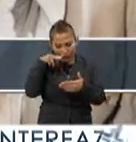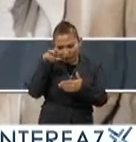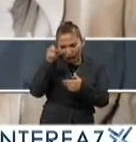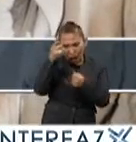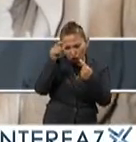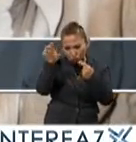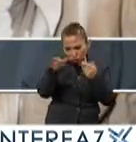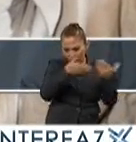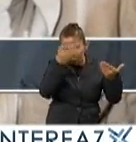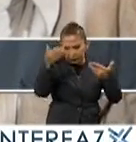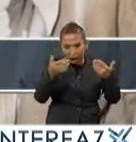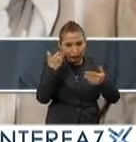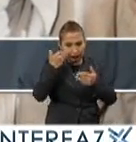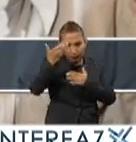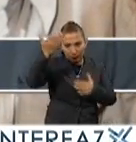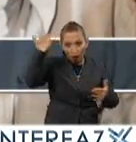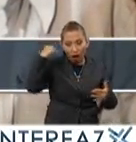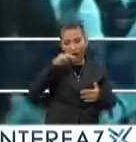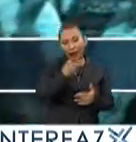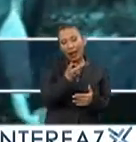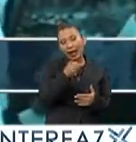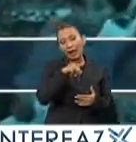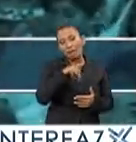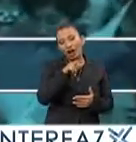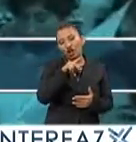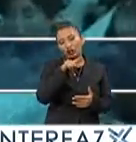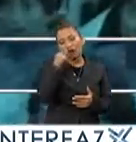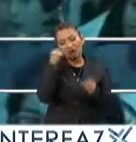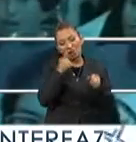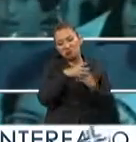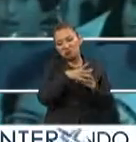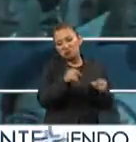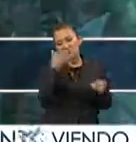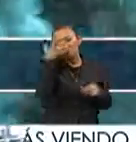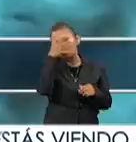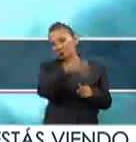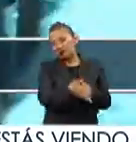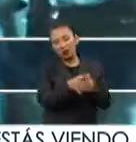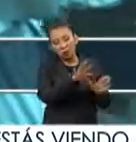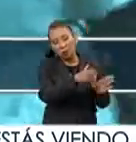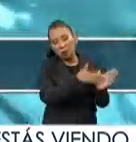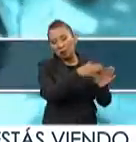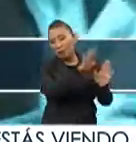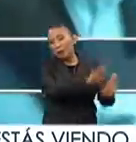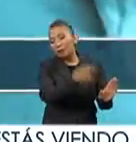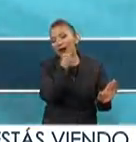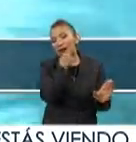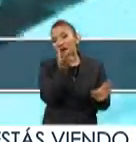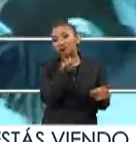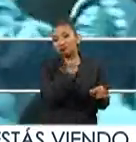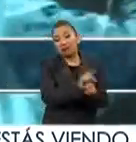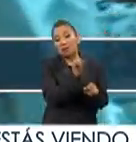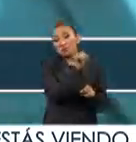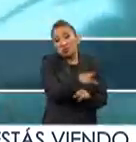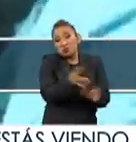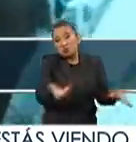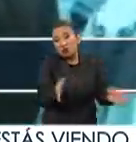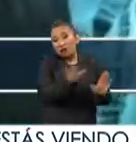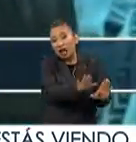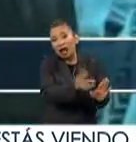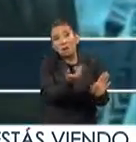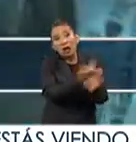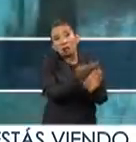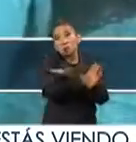algunas hace mucho tiempo en las hemerotecas, pensé que se iban a perder, o sea, como que eran textos para los días de ese momento